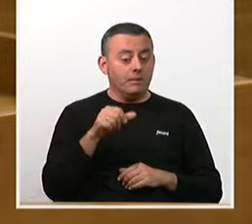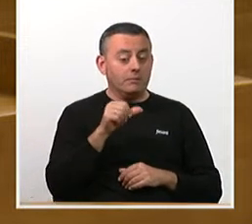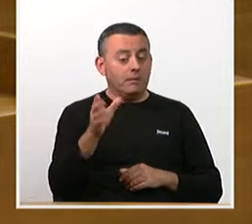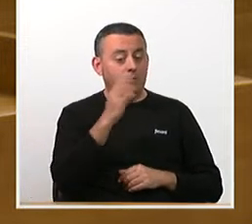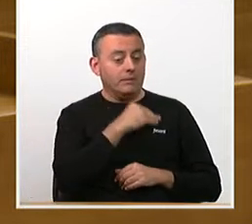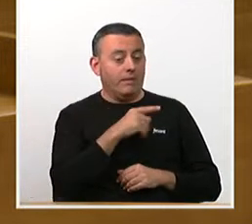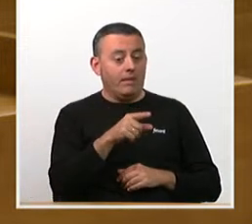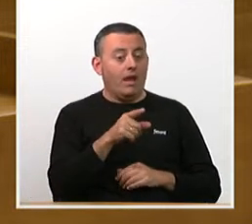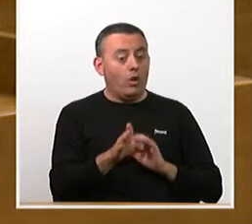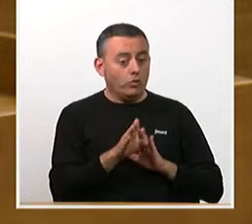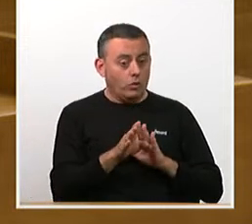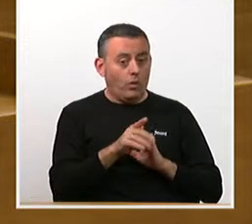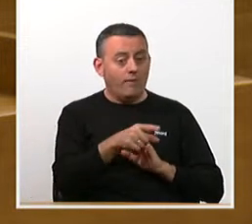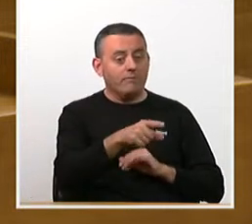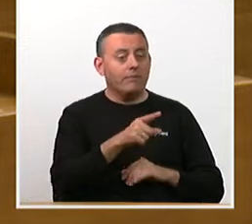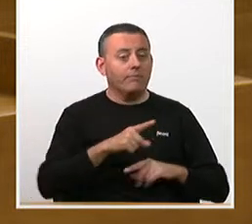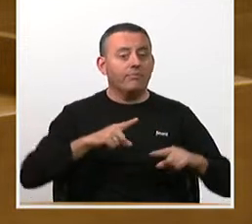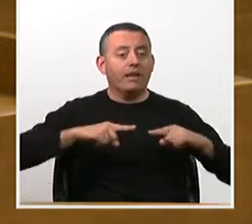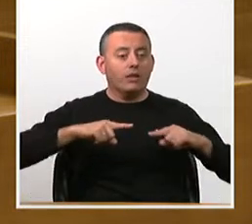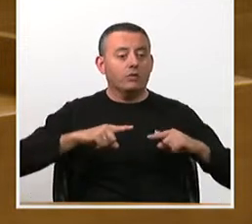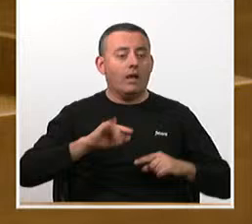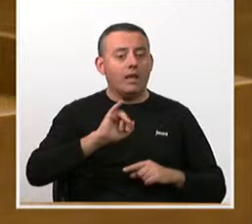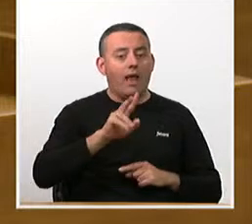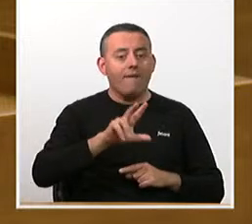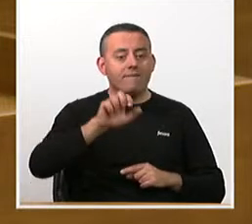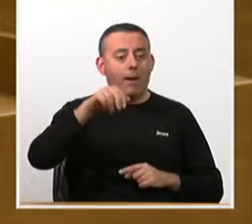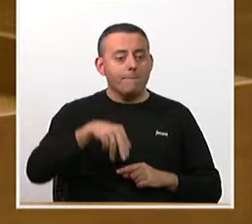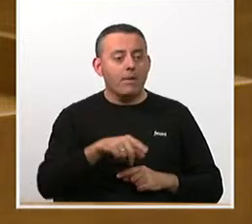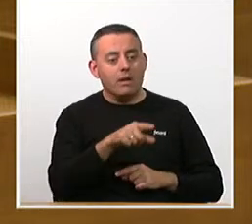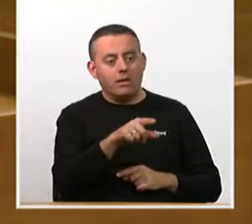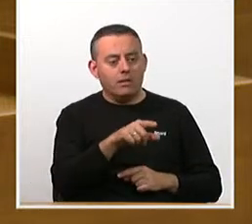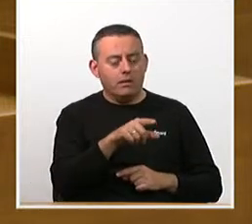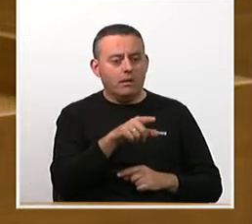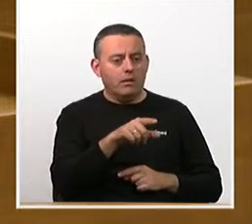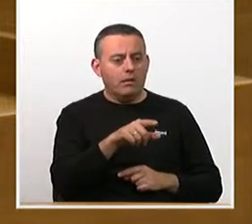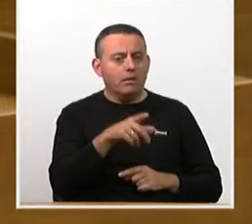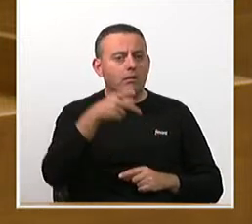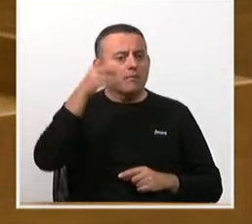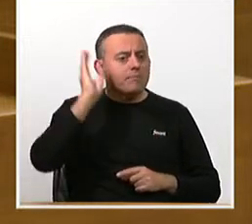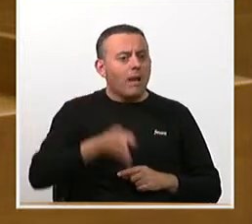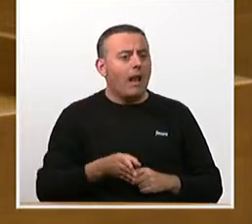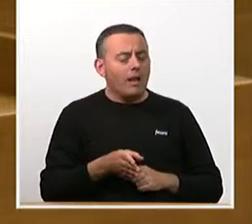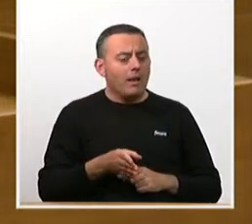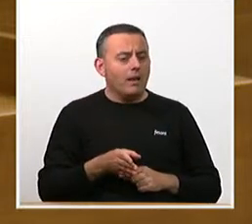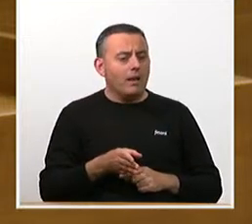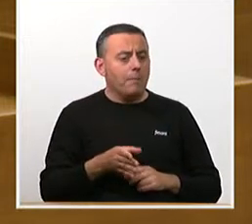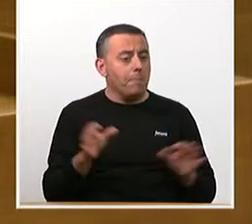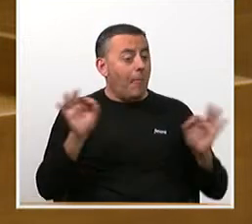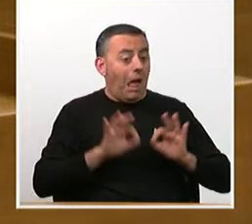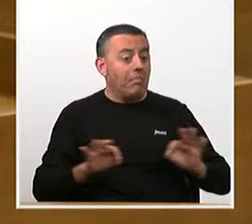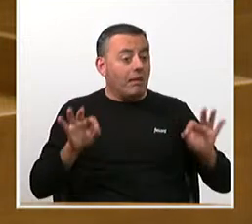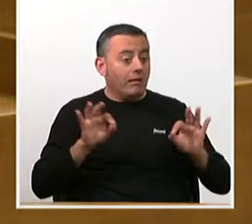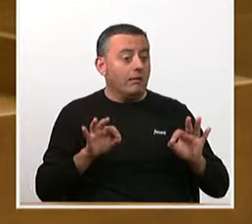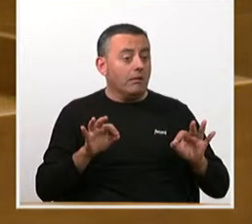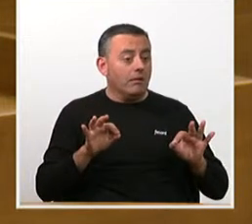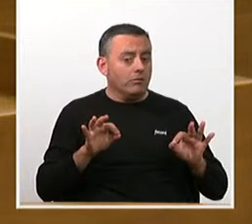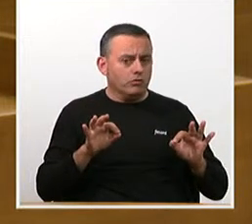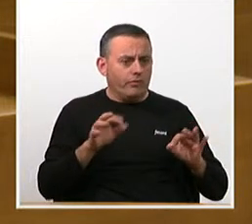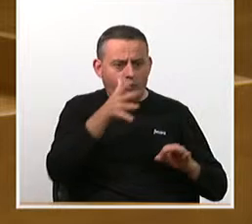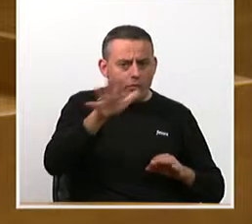va ser la directora delam es como si no una persona cu Pues bueno exemple